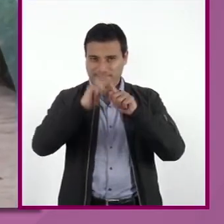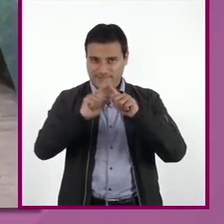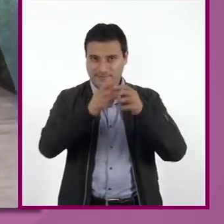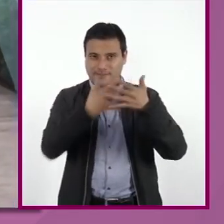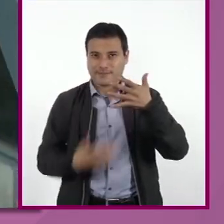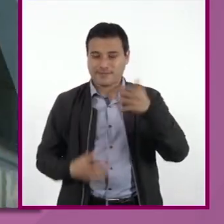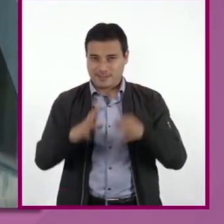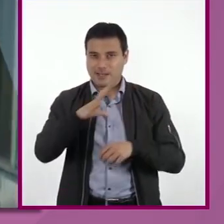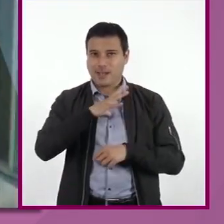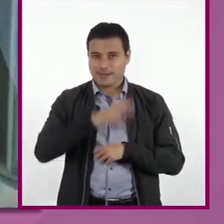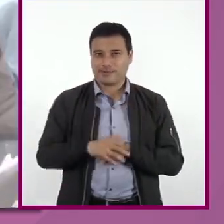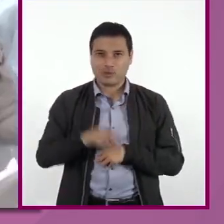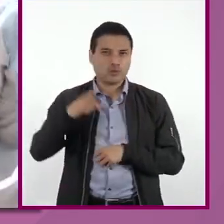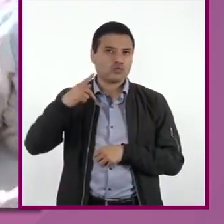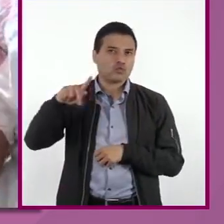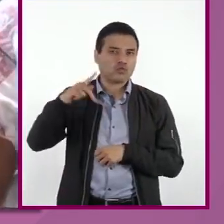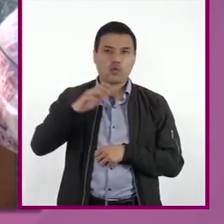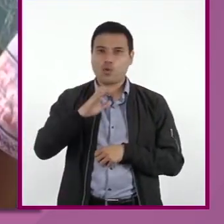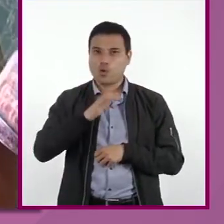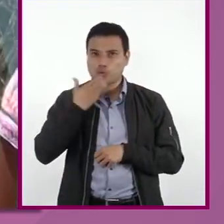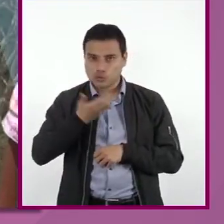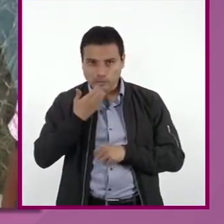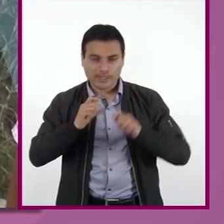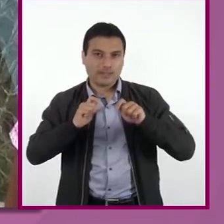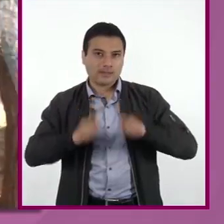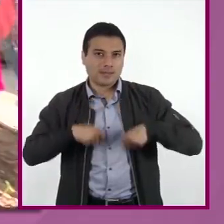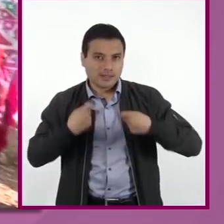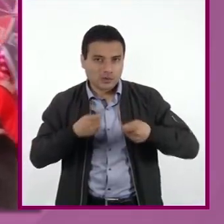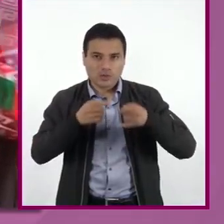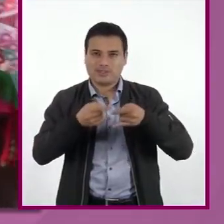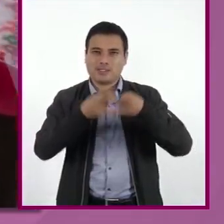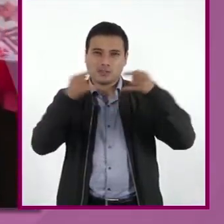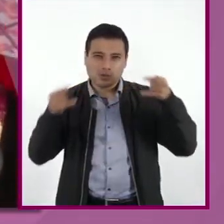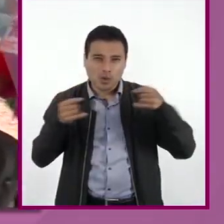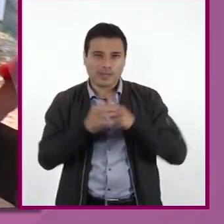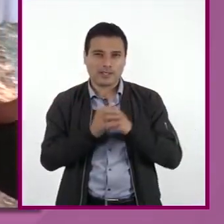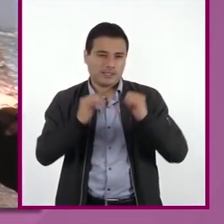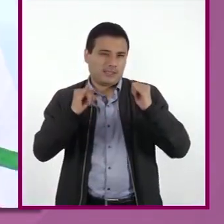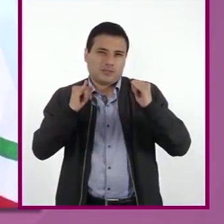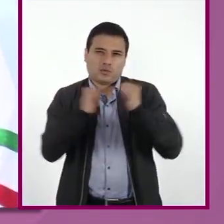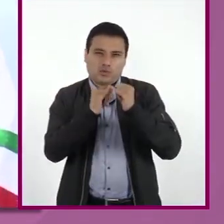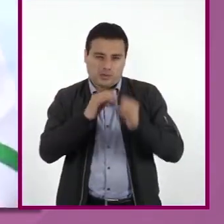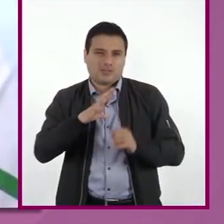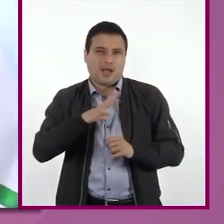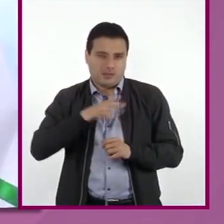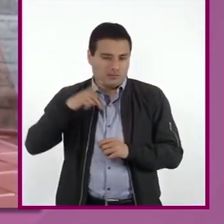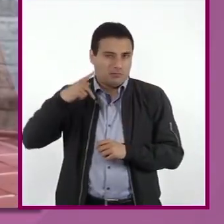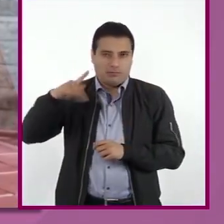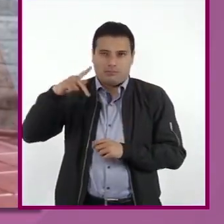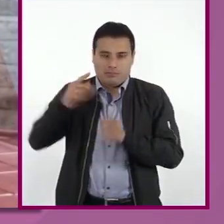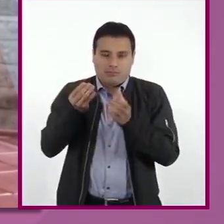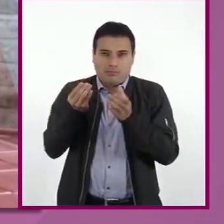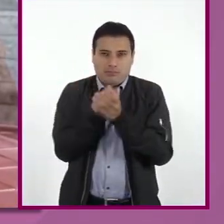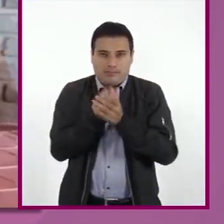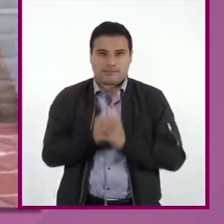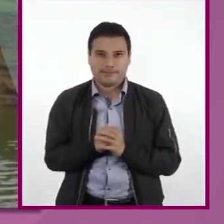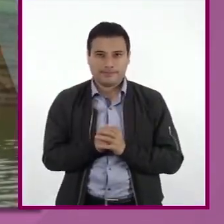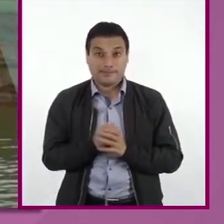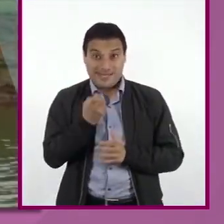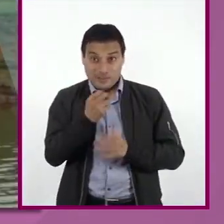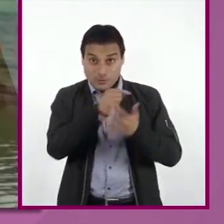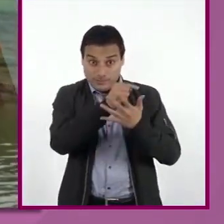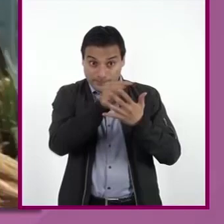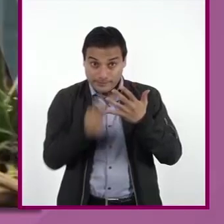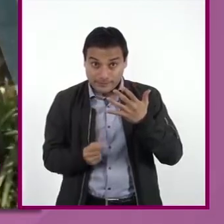y cuentan con diversas costumbres, tradiciones e historia e instituciones de gran tradición? Aspectos que están unidos a